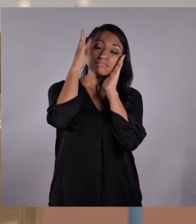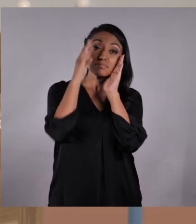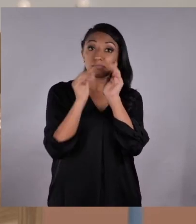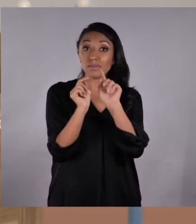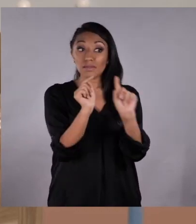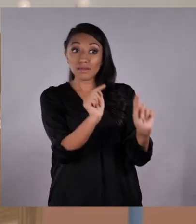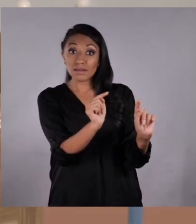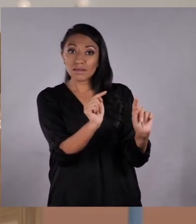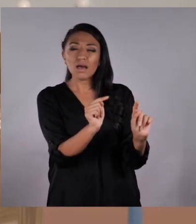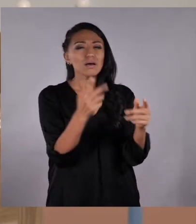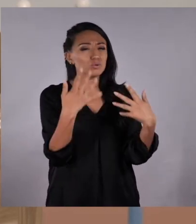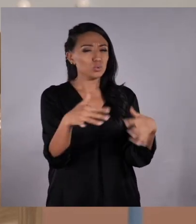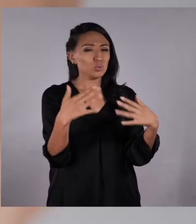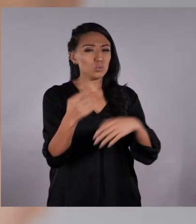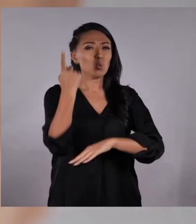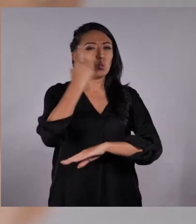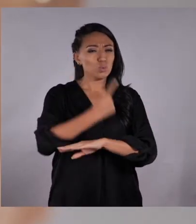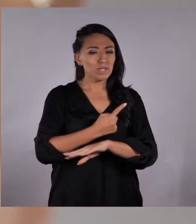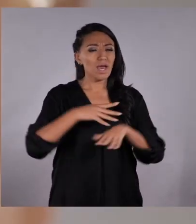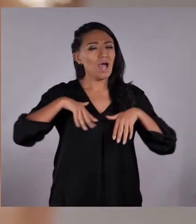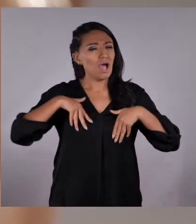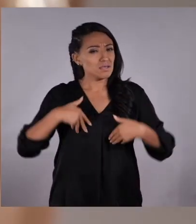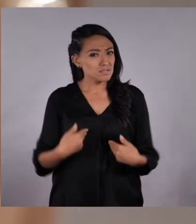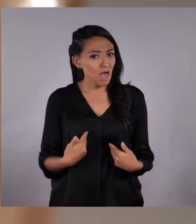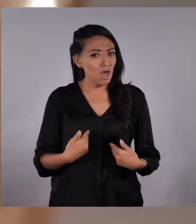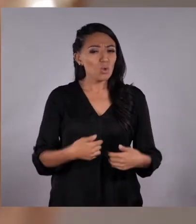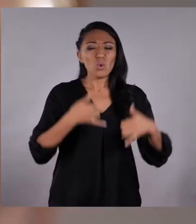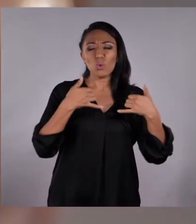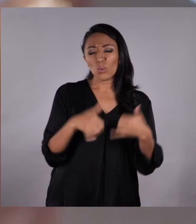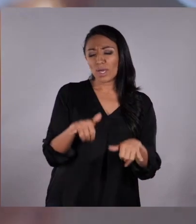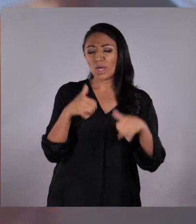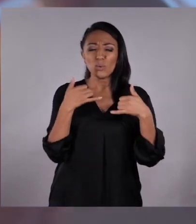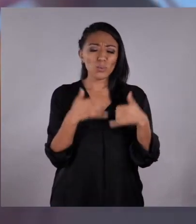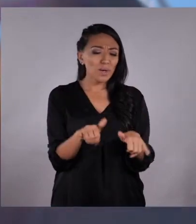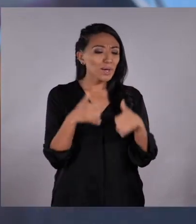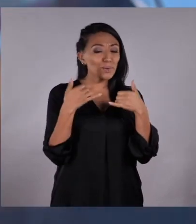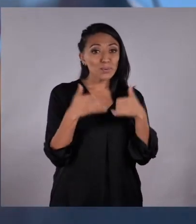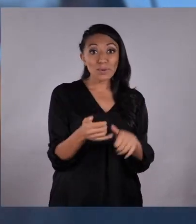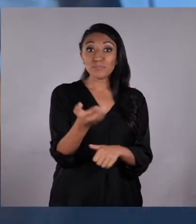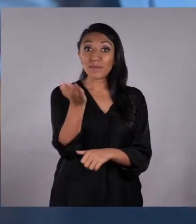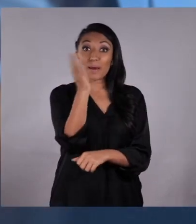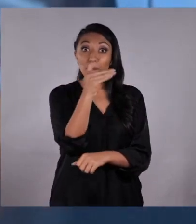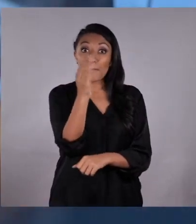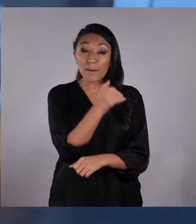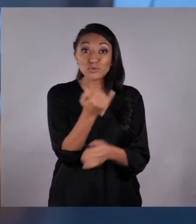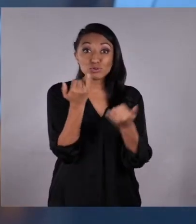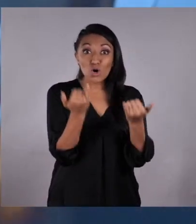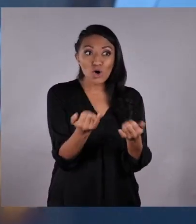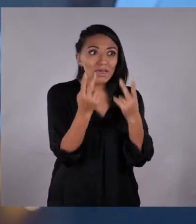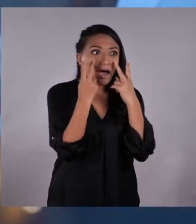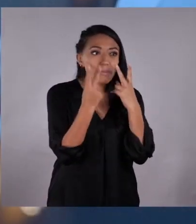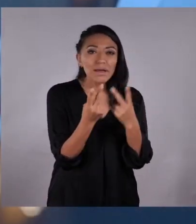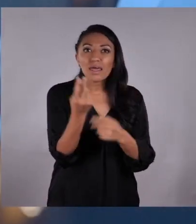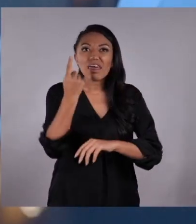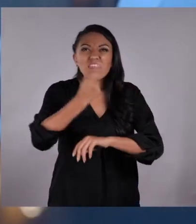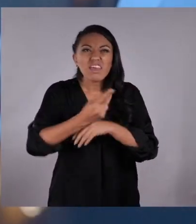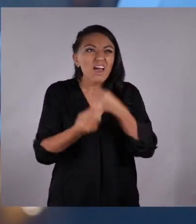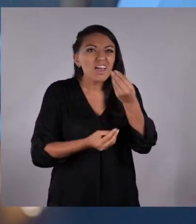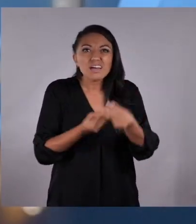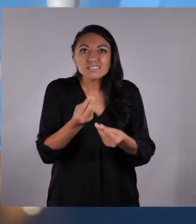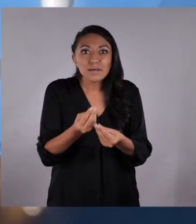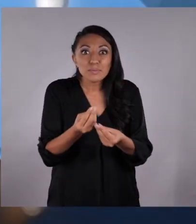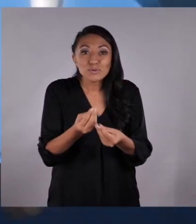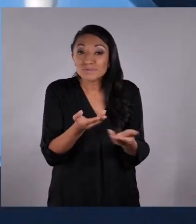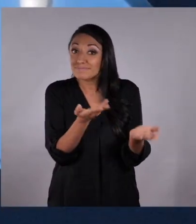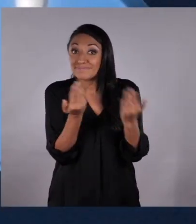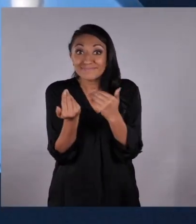Eli tuvo un día muy cansado. Ha jugado mucho con sus juguetes. Acompáñame a ver cuál será la aventura de hoy.